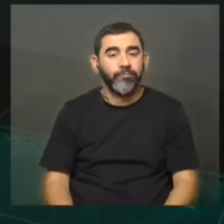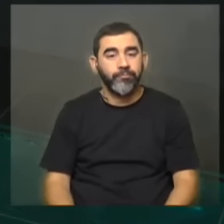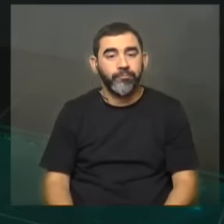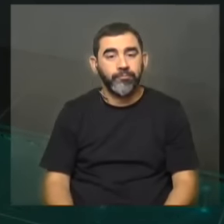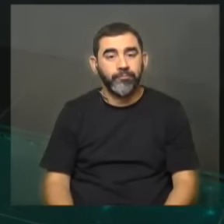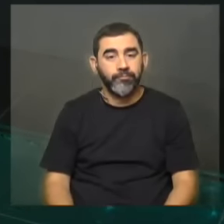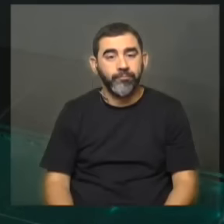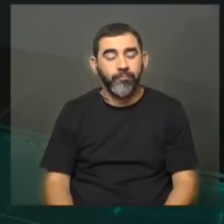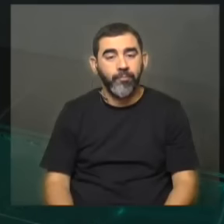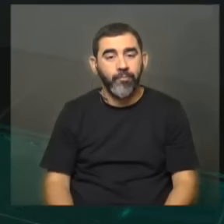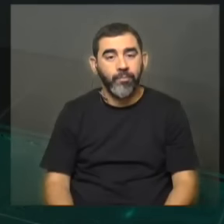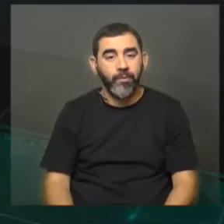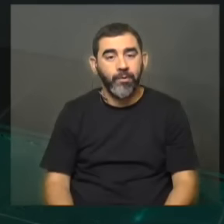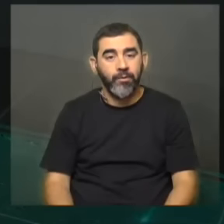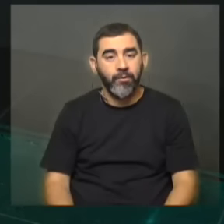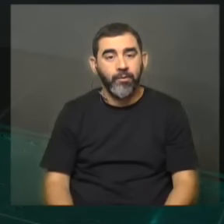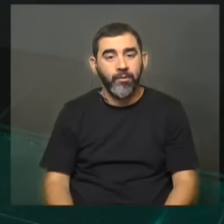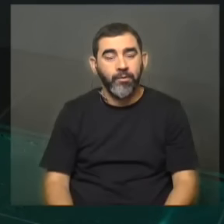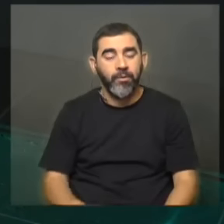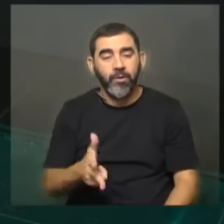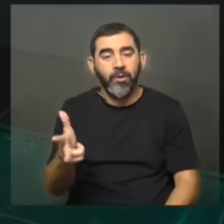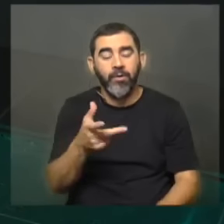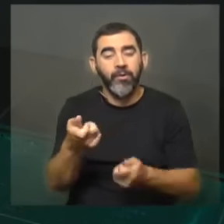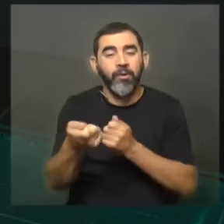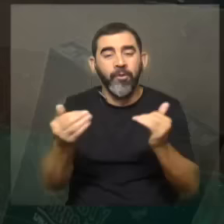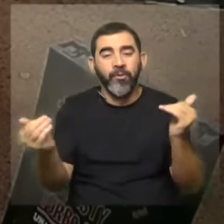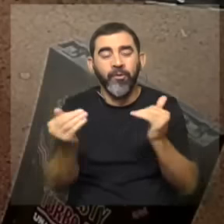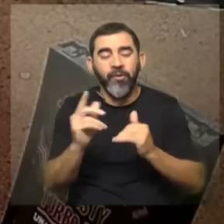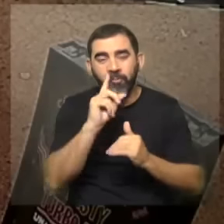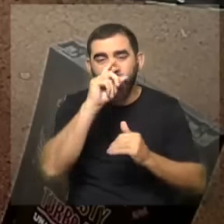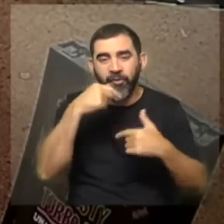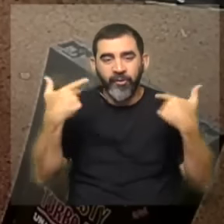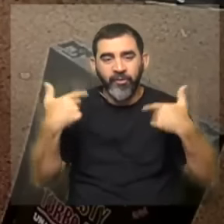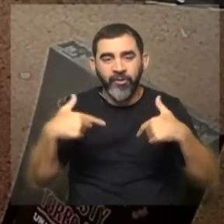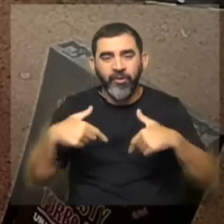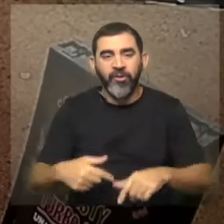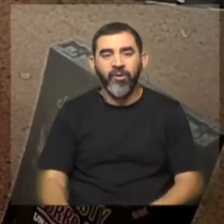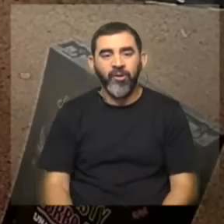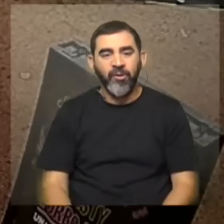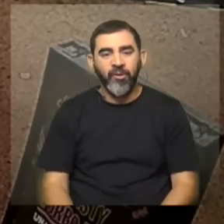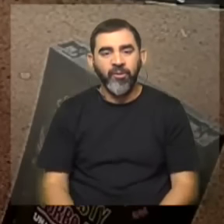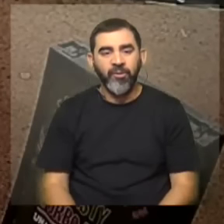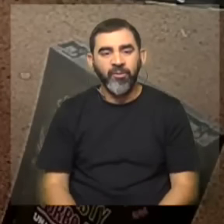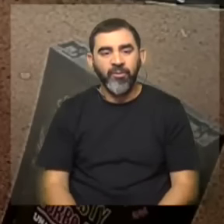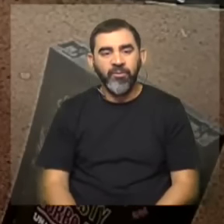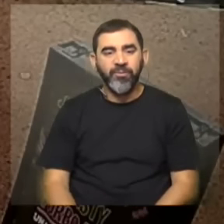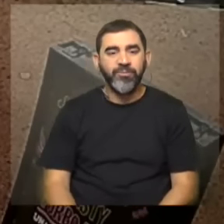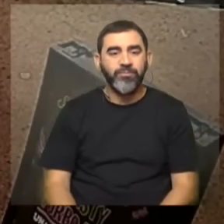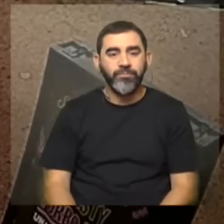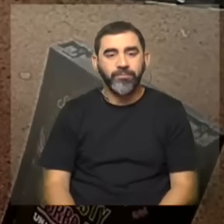primera edición de mbd noticias ahora vemos cómo está Montevideo a través de las cámaras del centro de gestión de